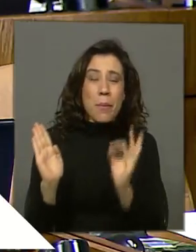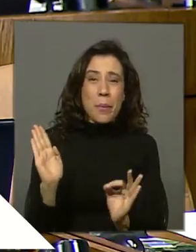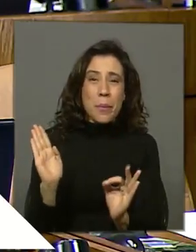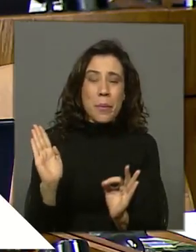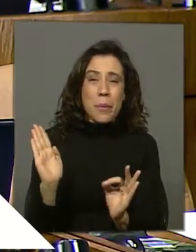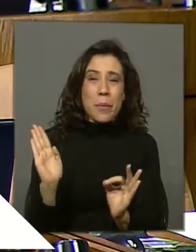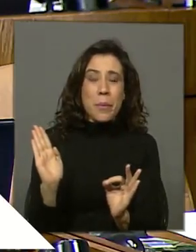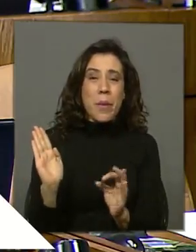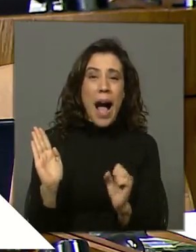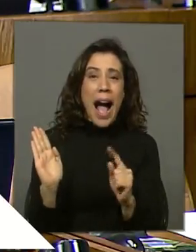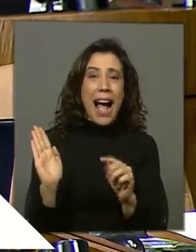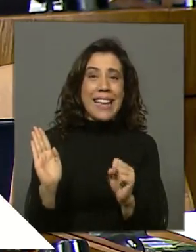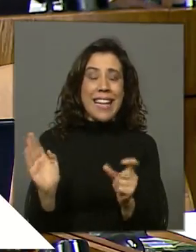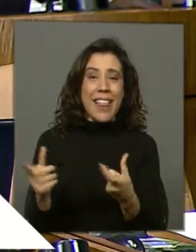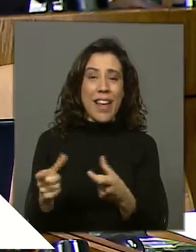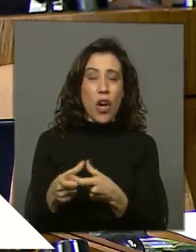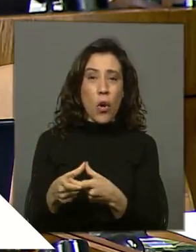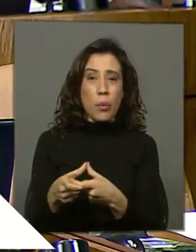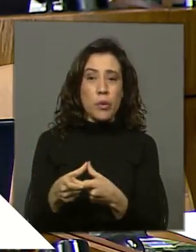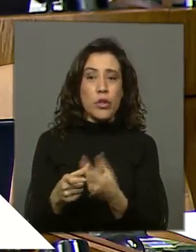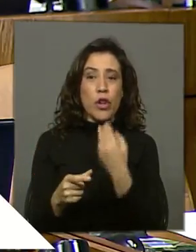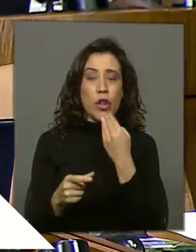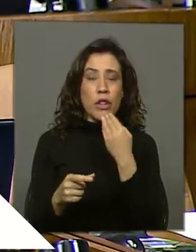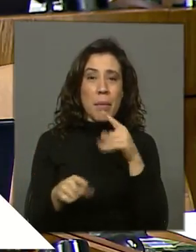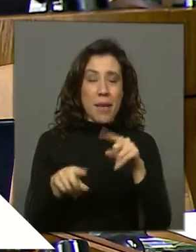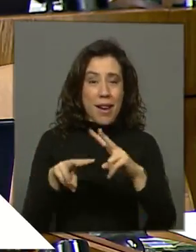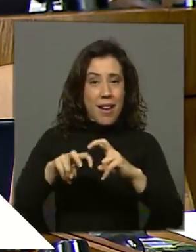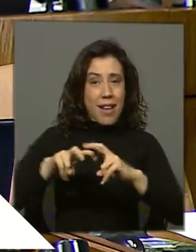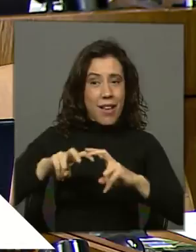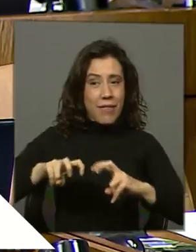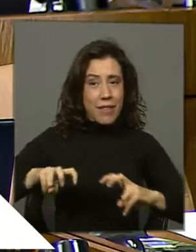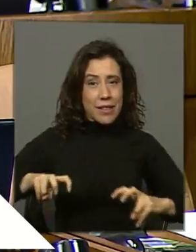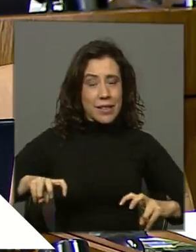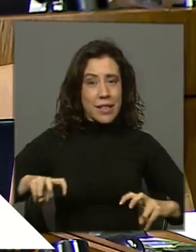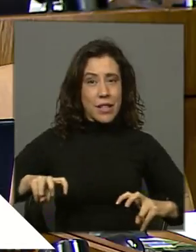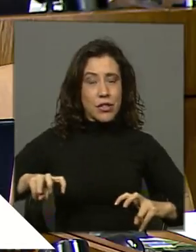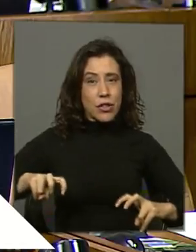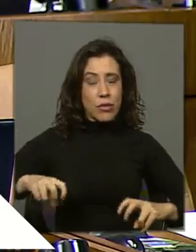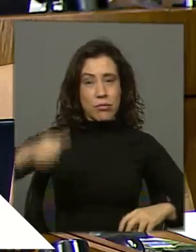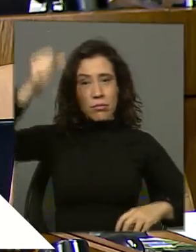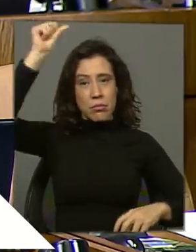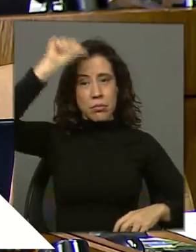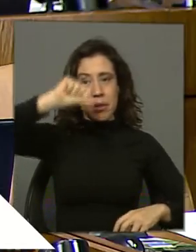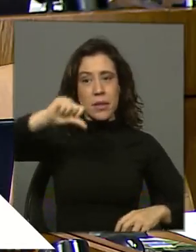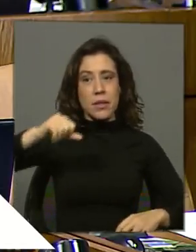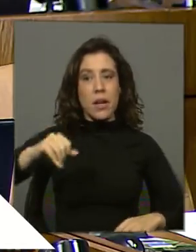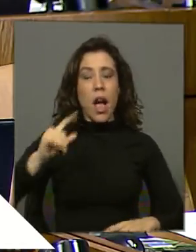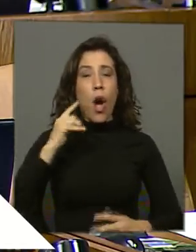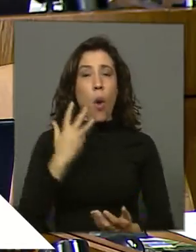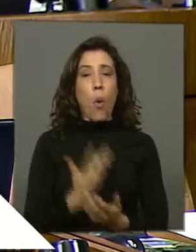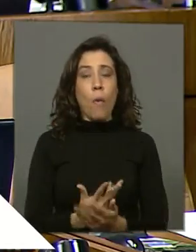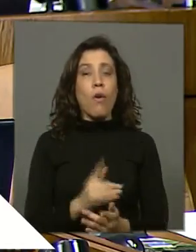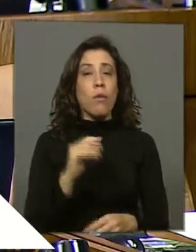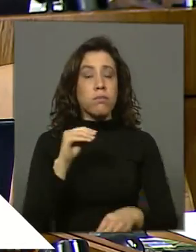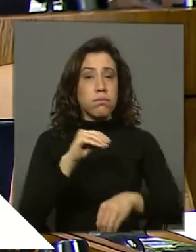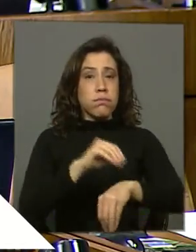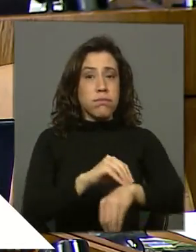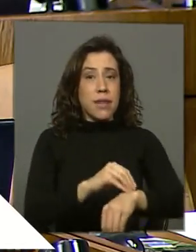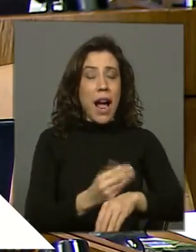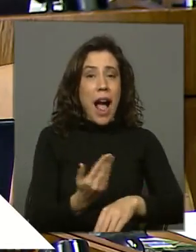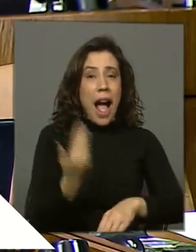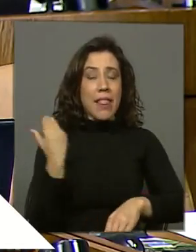en las actas de la comisión y también en la propia investigación penal recibieron las debidas alertas